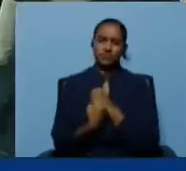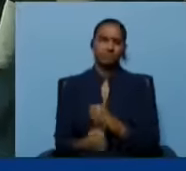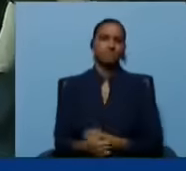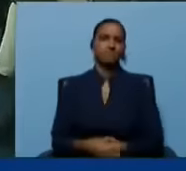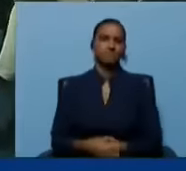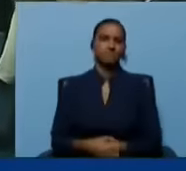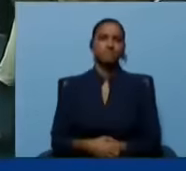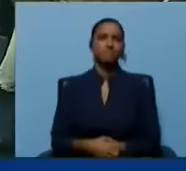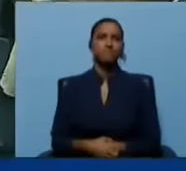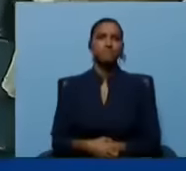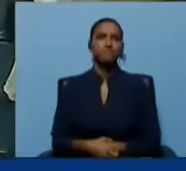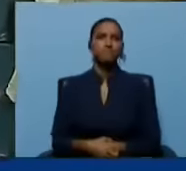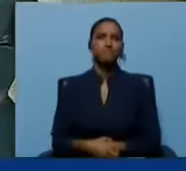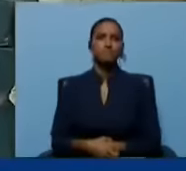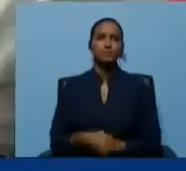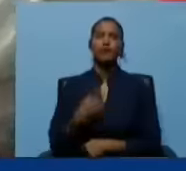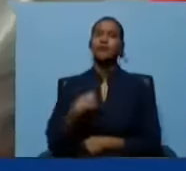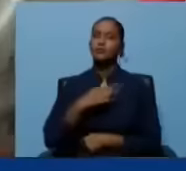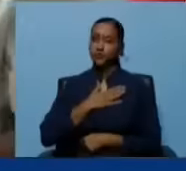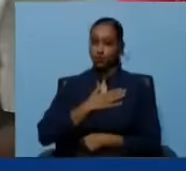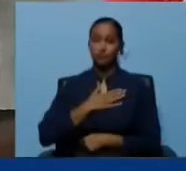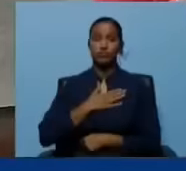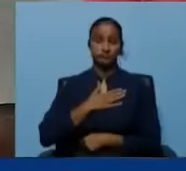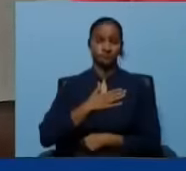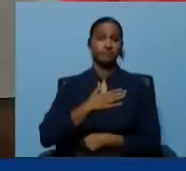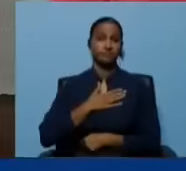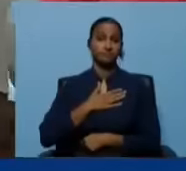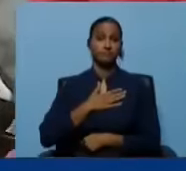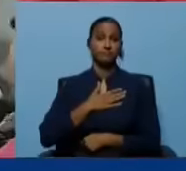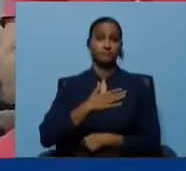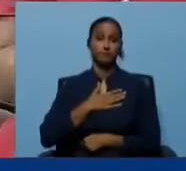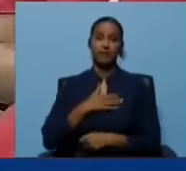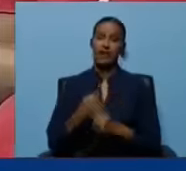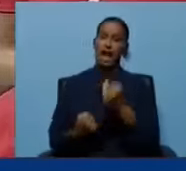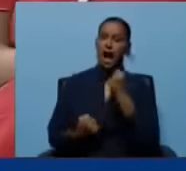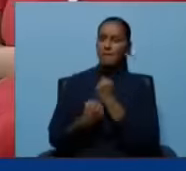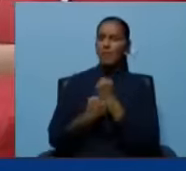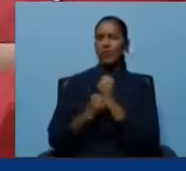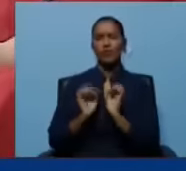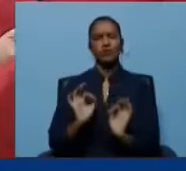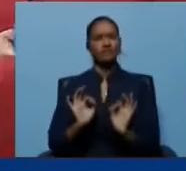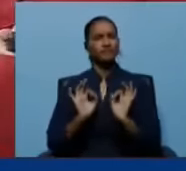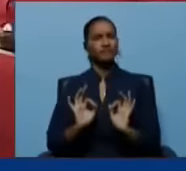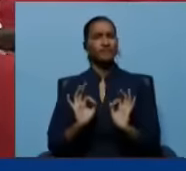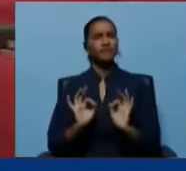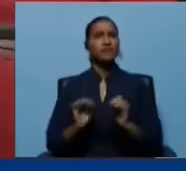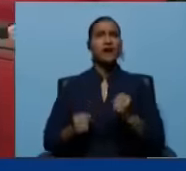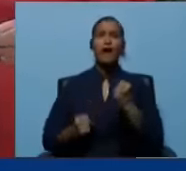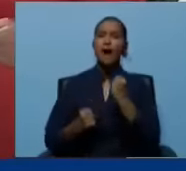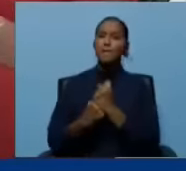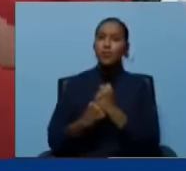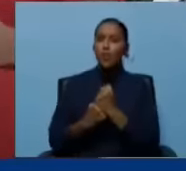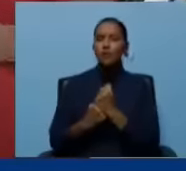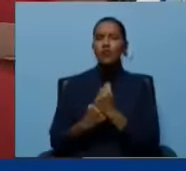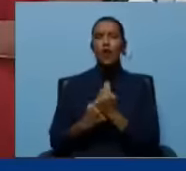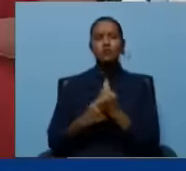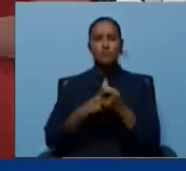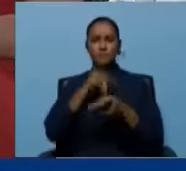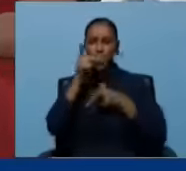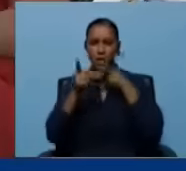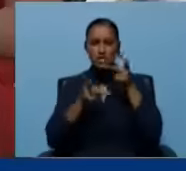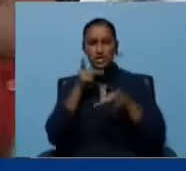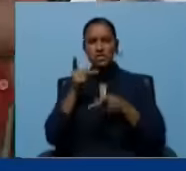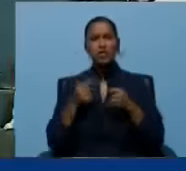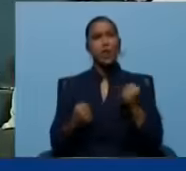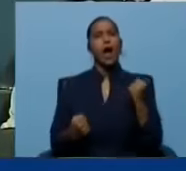que estamos recibiendo, apoyo efectivo, político, diplomático, el